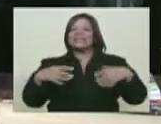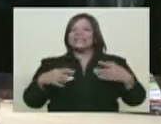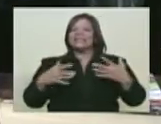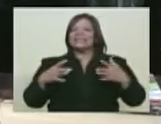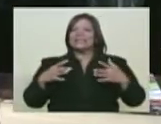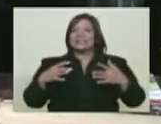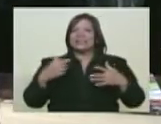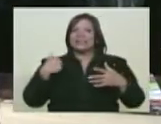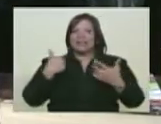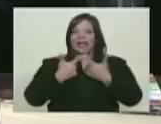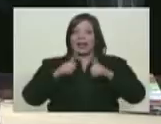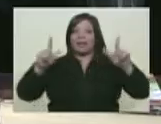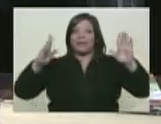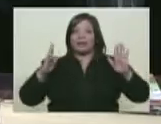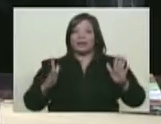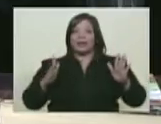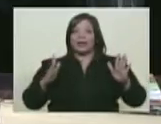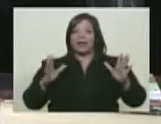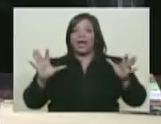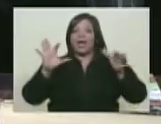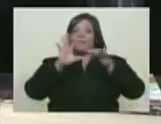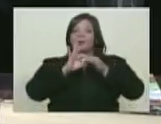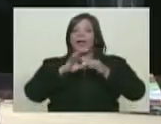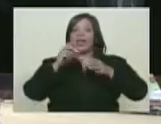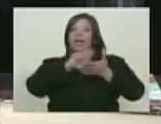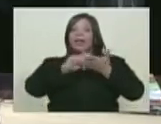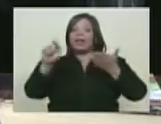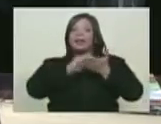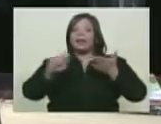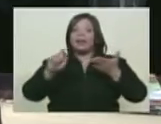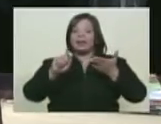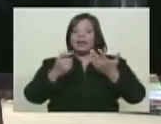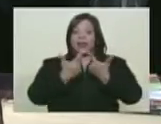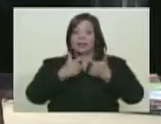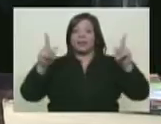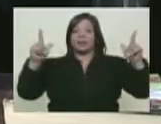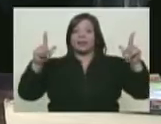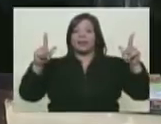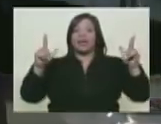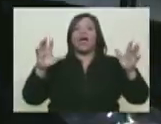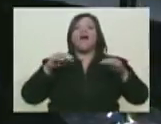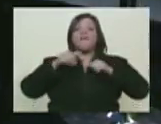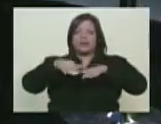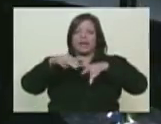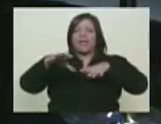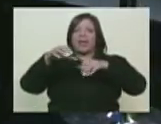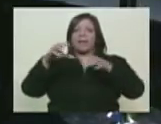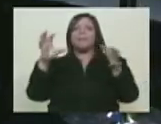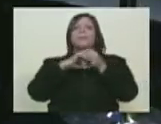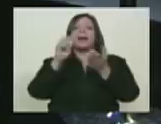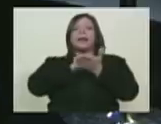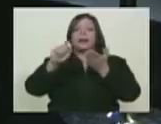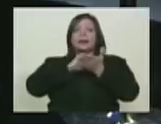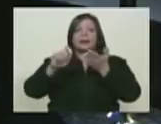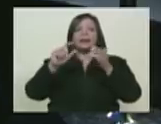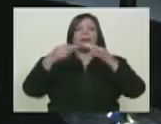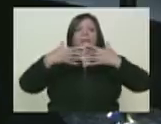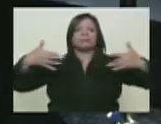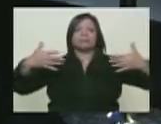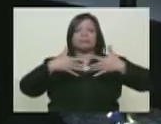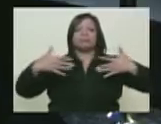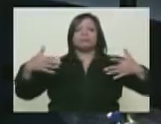en YouTube. Busquen Brigada para Leer en Libertad. Perfecto. Todo junto. Brigada para Leer en Libertad. Pon la nota rapidito